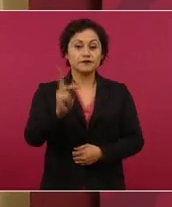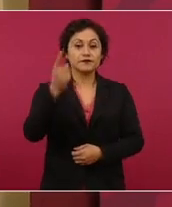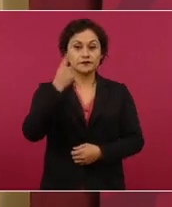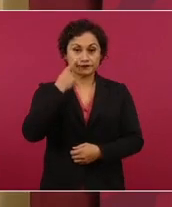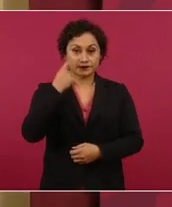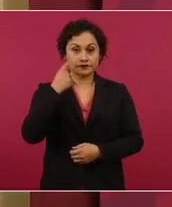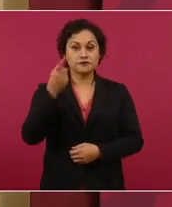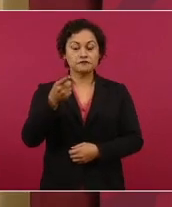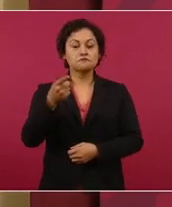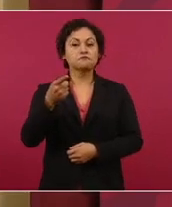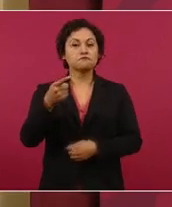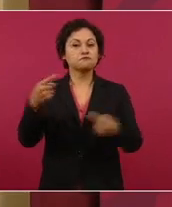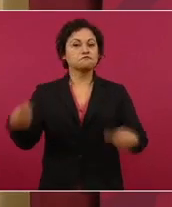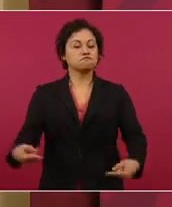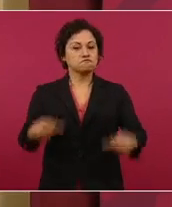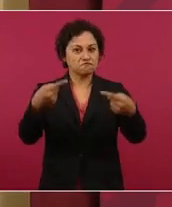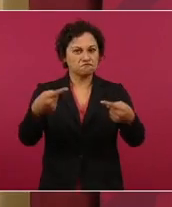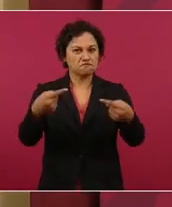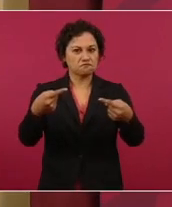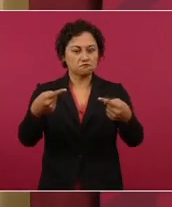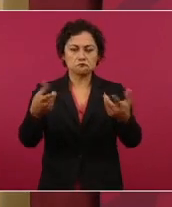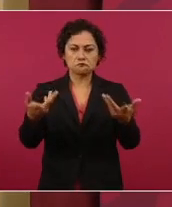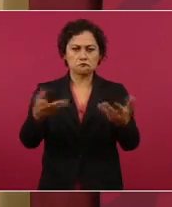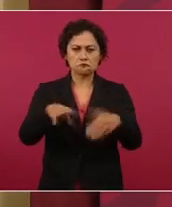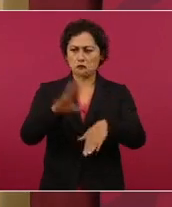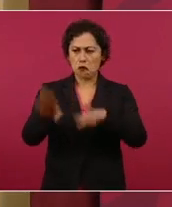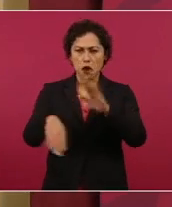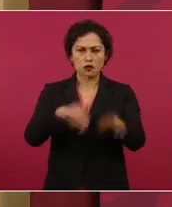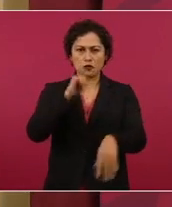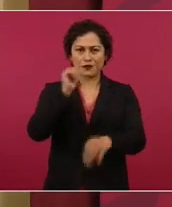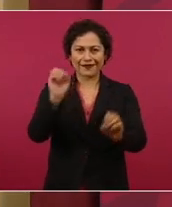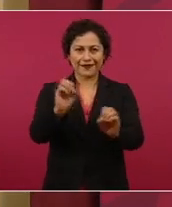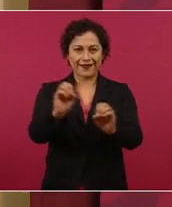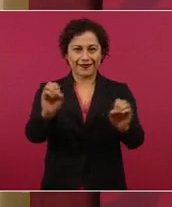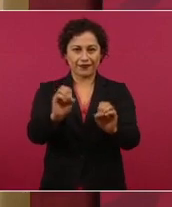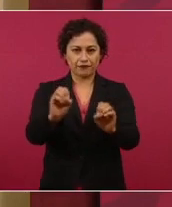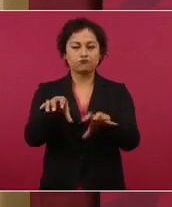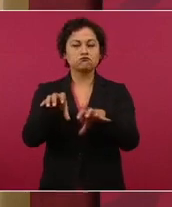y no hay muertos, hay detenidos.